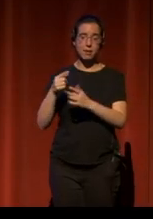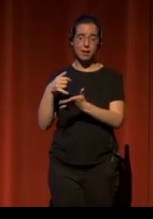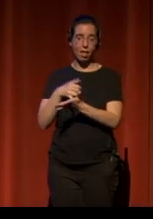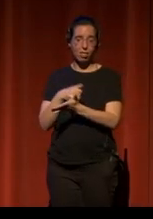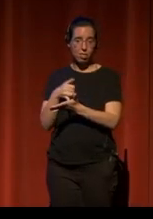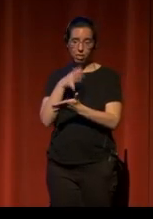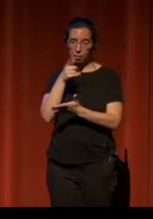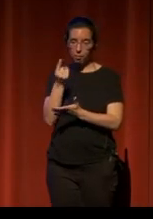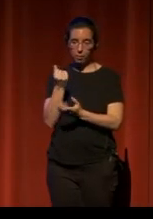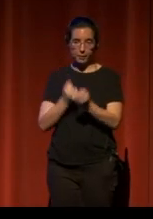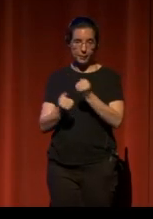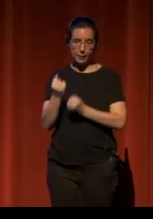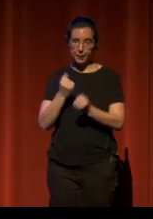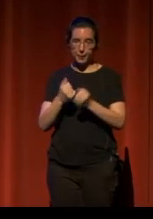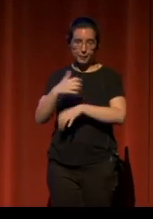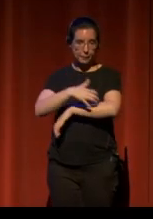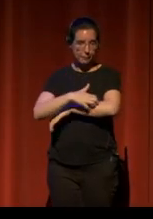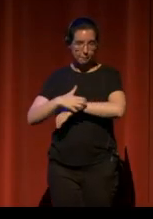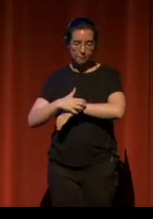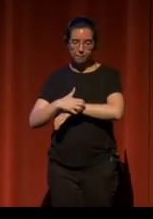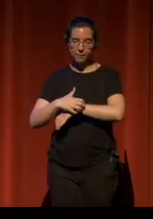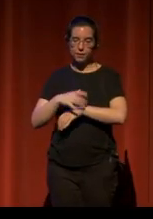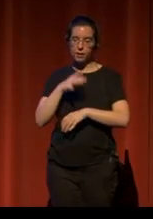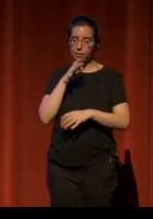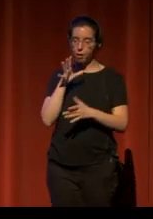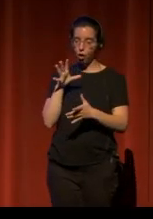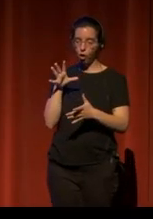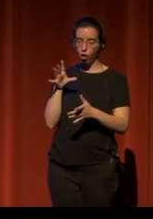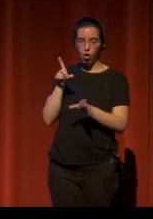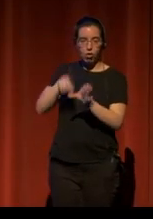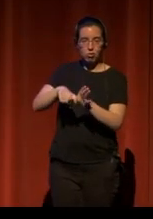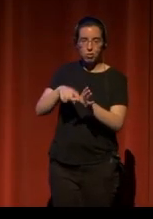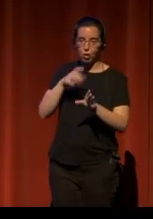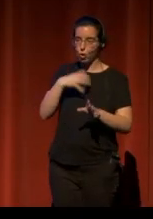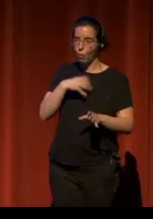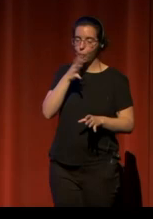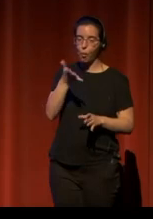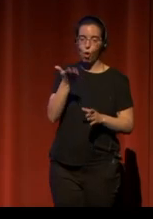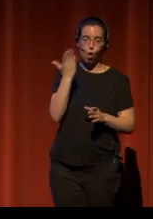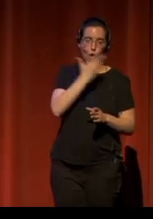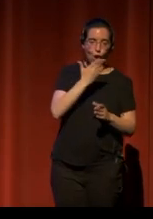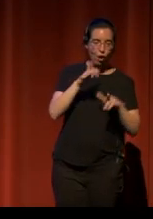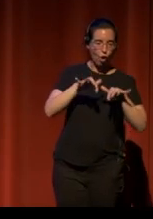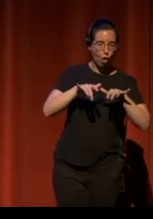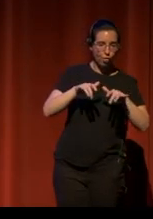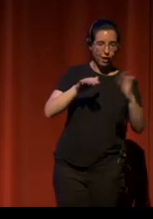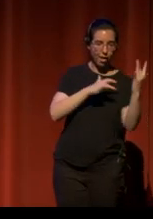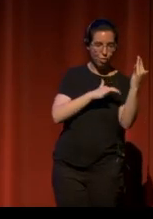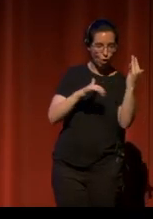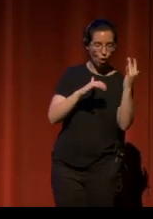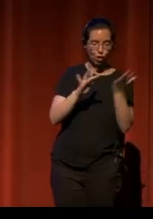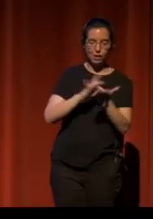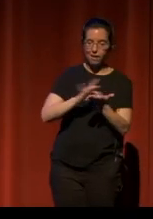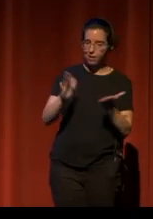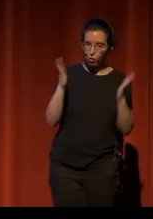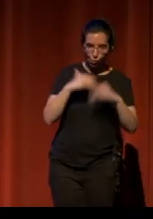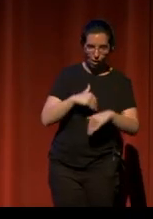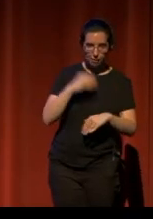bajos y que no se estaban conectando porque no tenían ordenador o tablet con la escuela no entonces decidimos